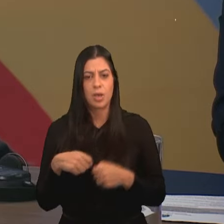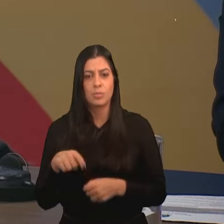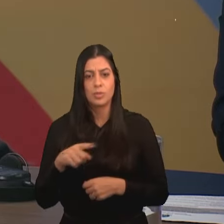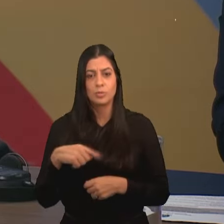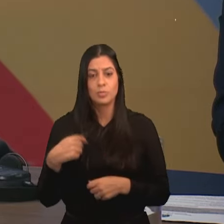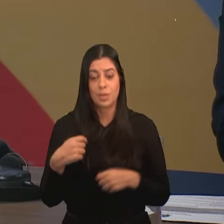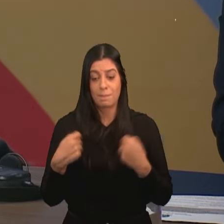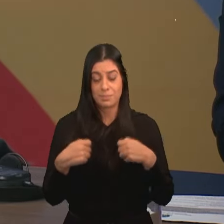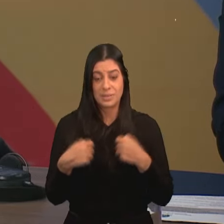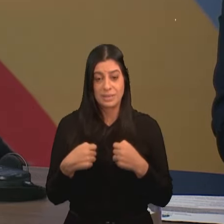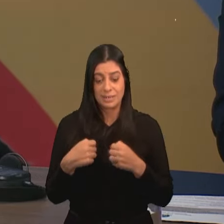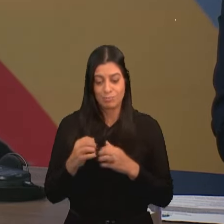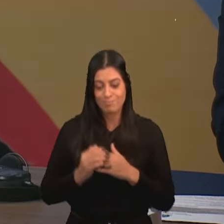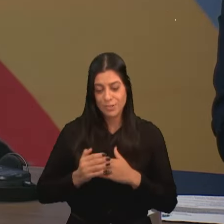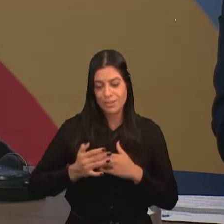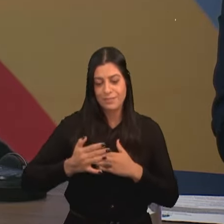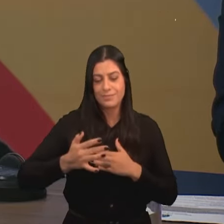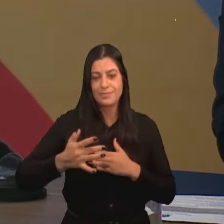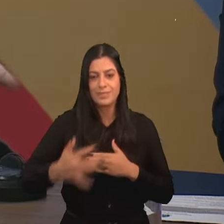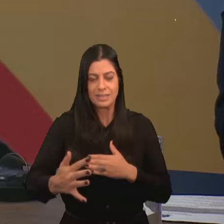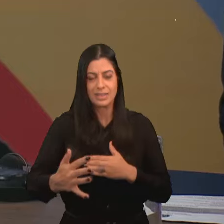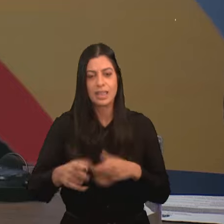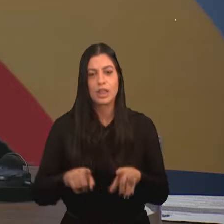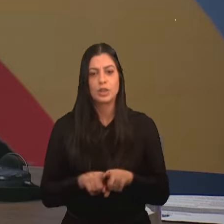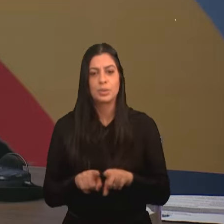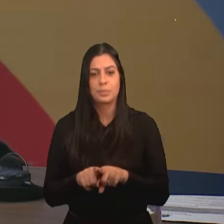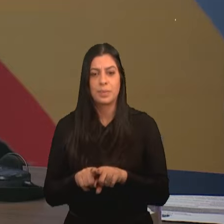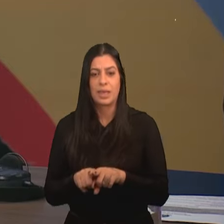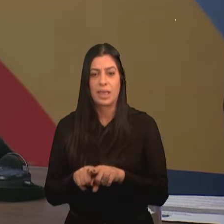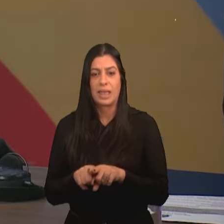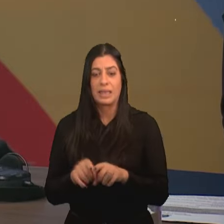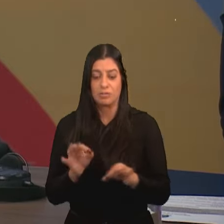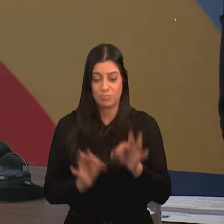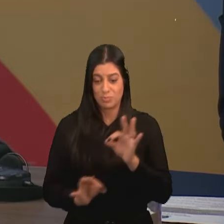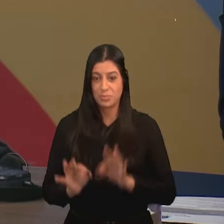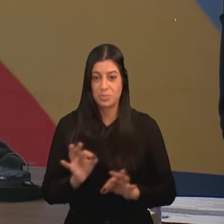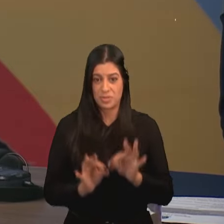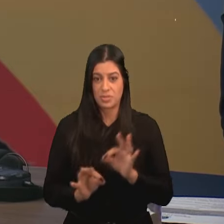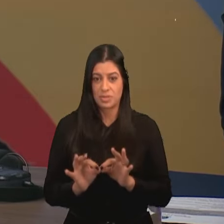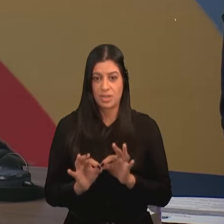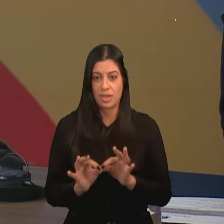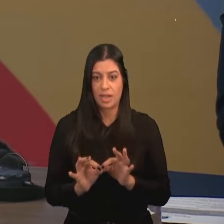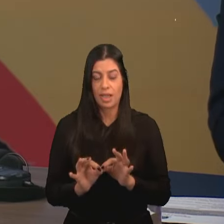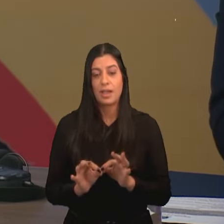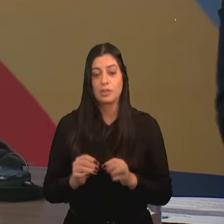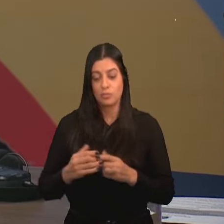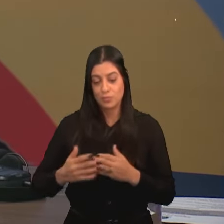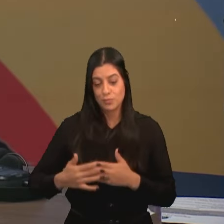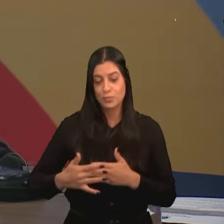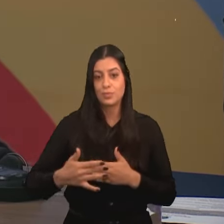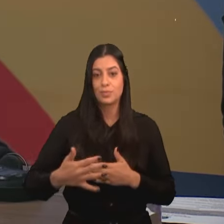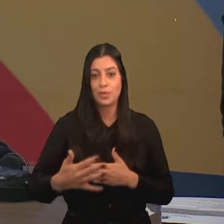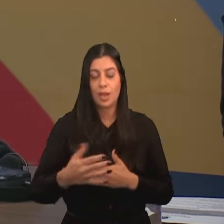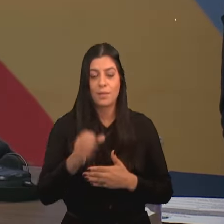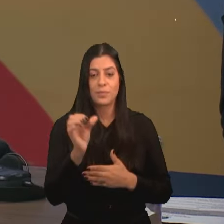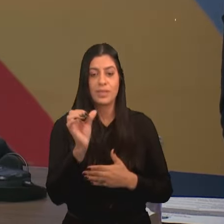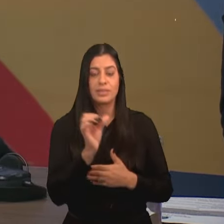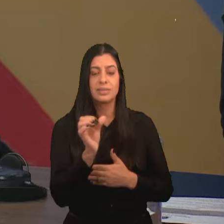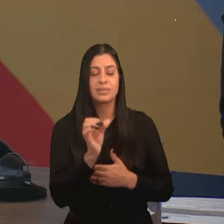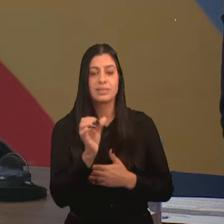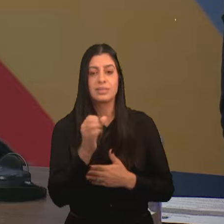que nosotros podamos avanzar. Y acá teníamos un proyecto que estaba una discusión que estaba